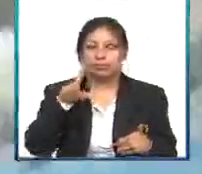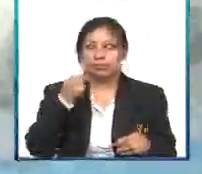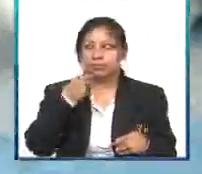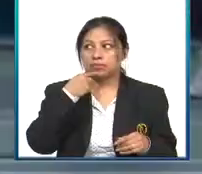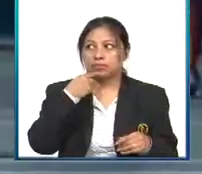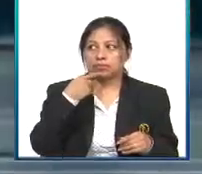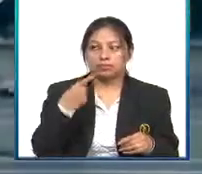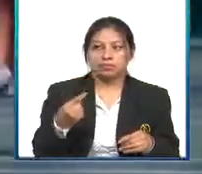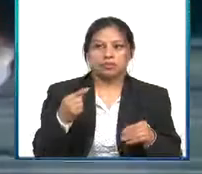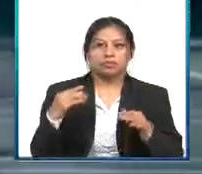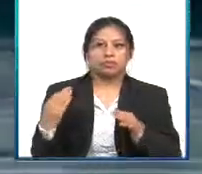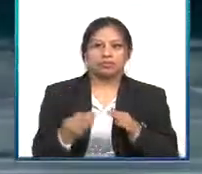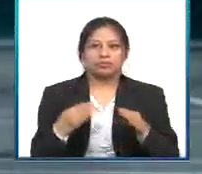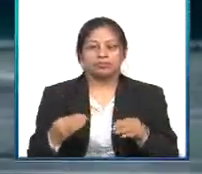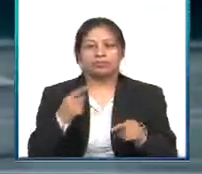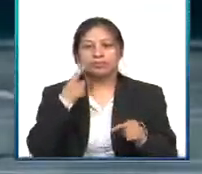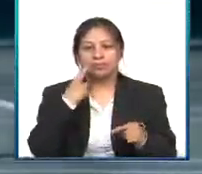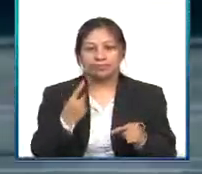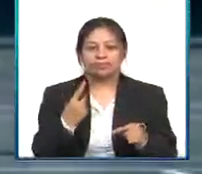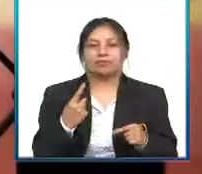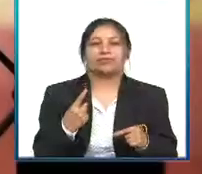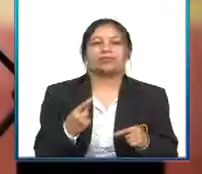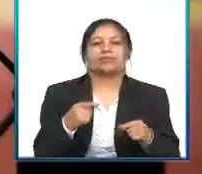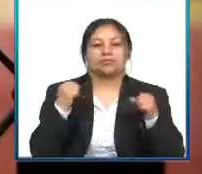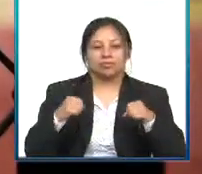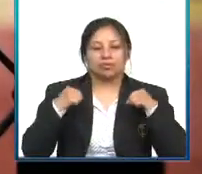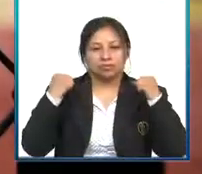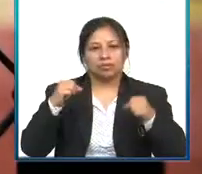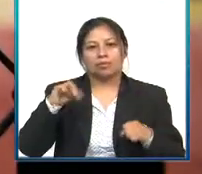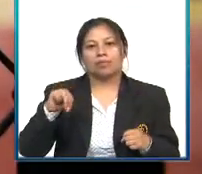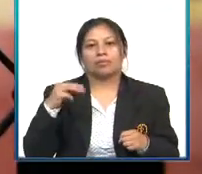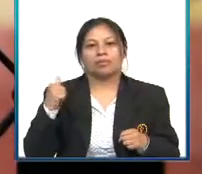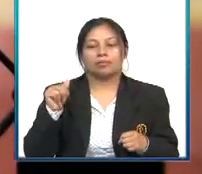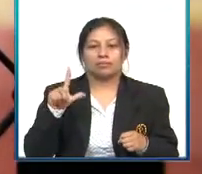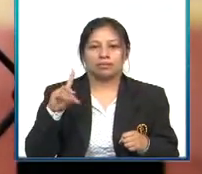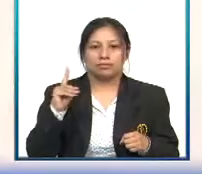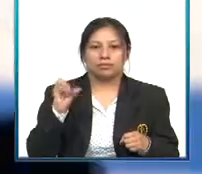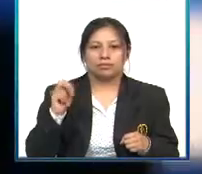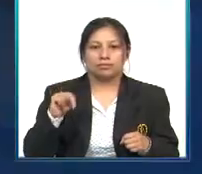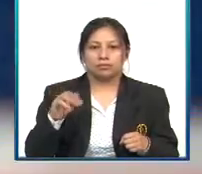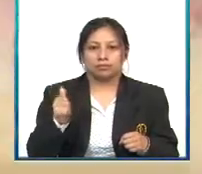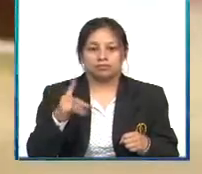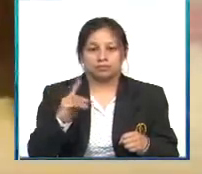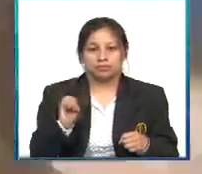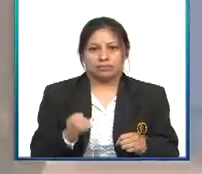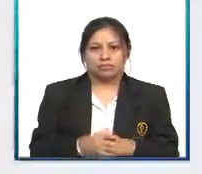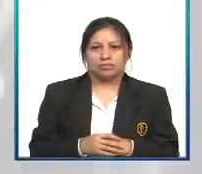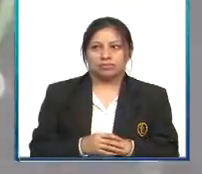presea de bronce, asimismo, Heinz Vladimir Villafuerte Maldonado, quien obtuvo mención honorífica.